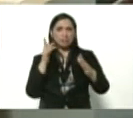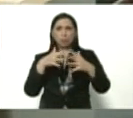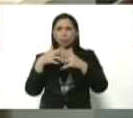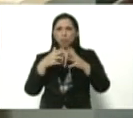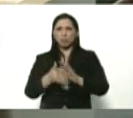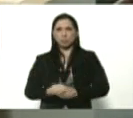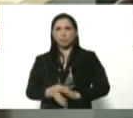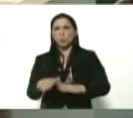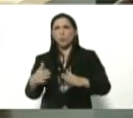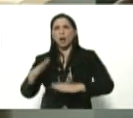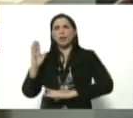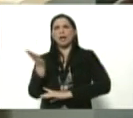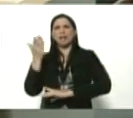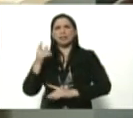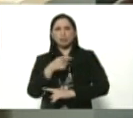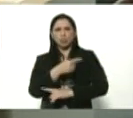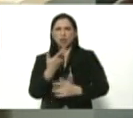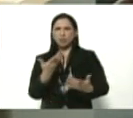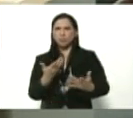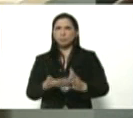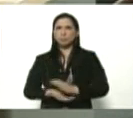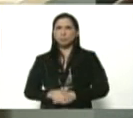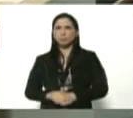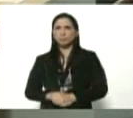¿Qué castigo recibirían?